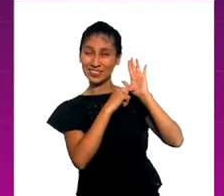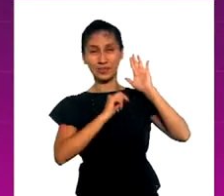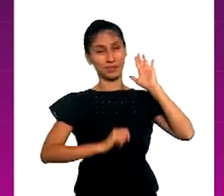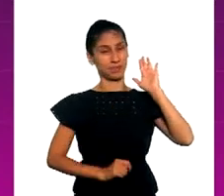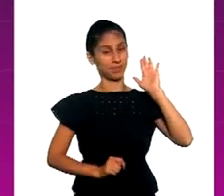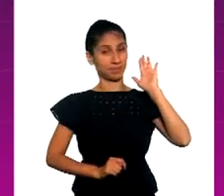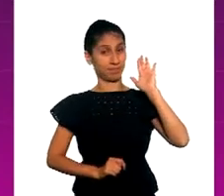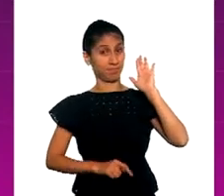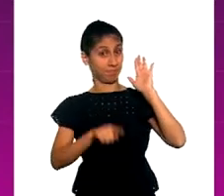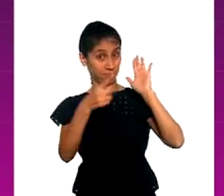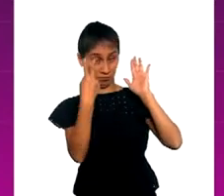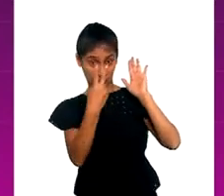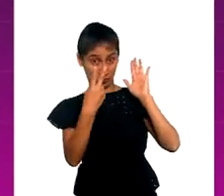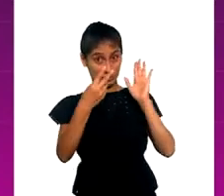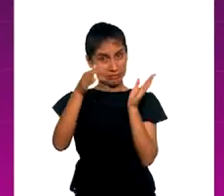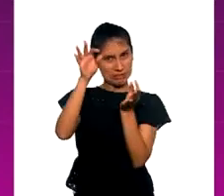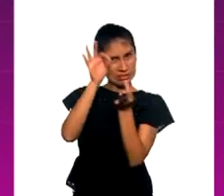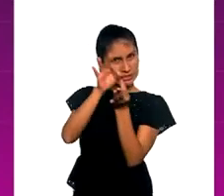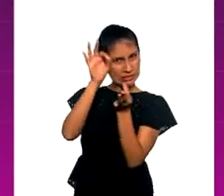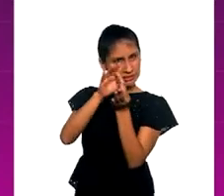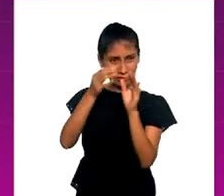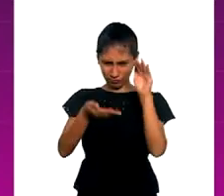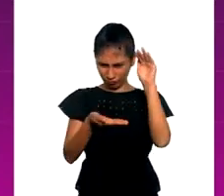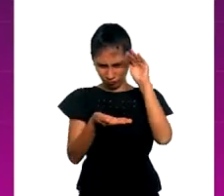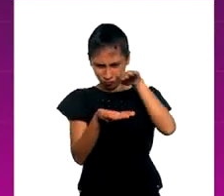marcar en el dobles